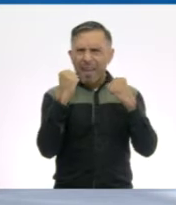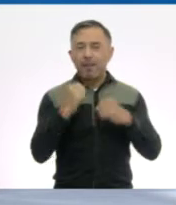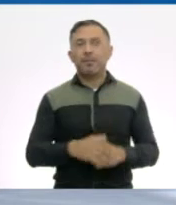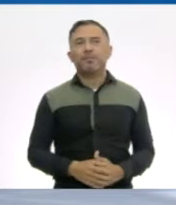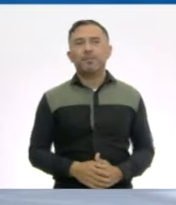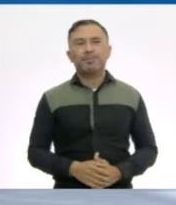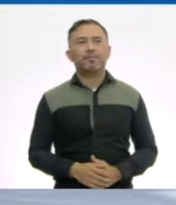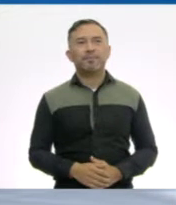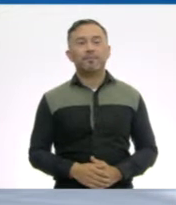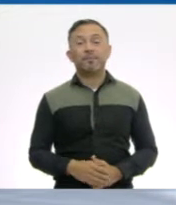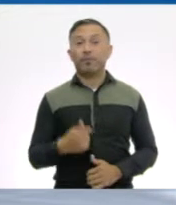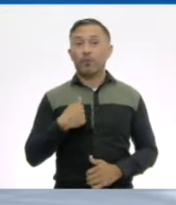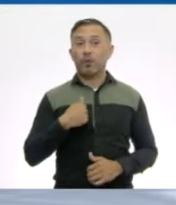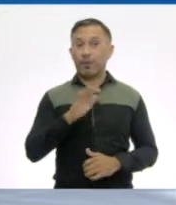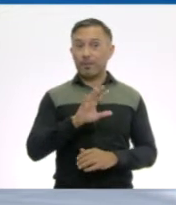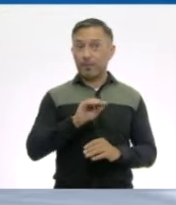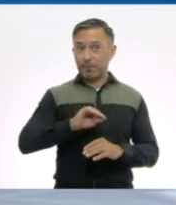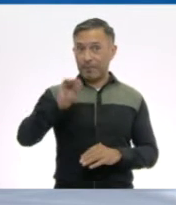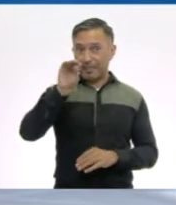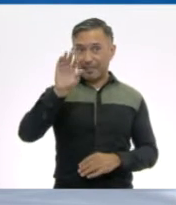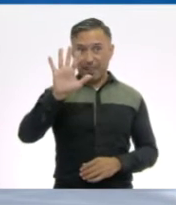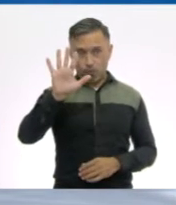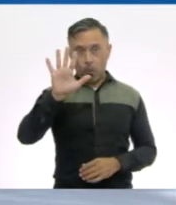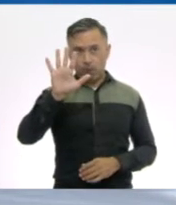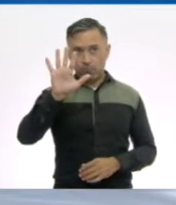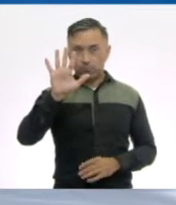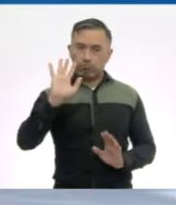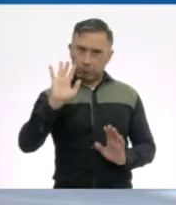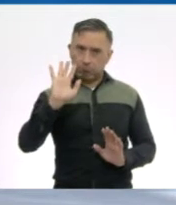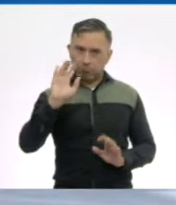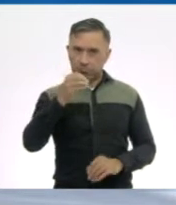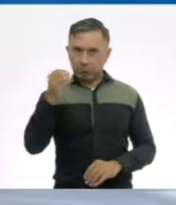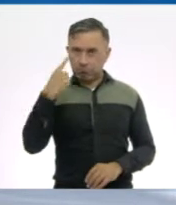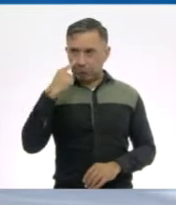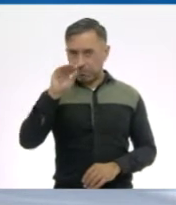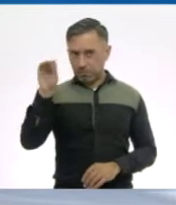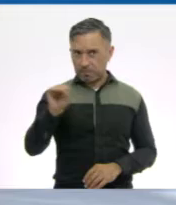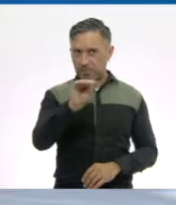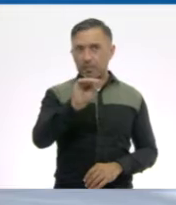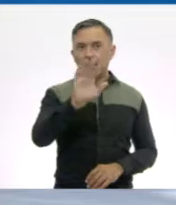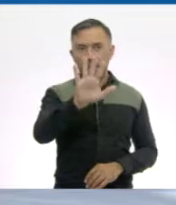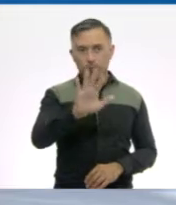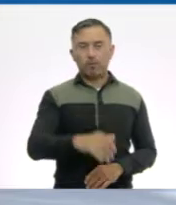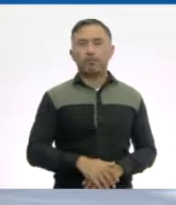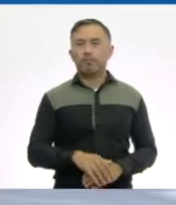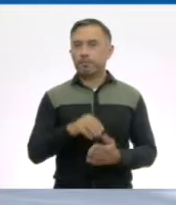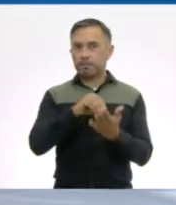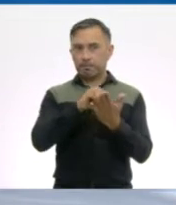Bueno, voy a anotar aquí el 5 por protocolo para seguir poniéndolo. Y entonces aquí lo anoto.